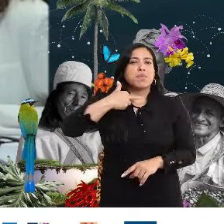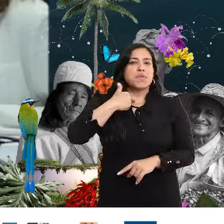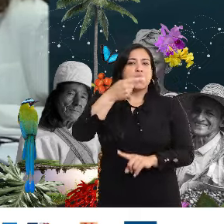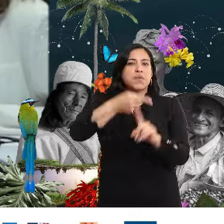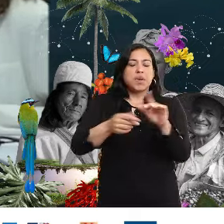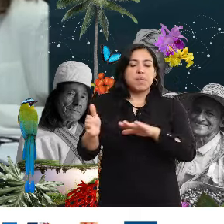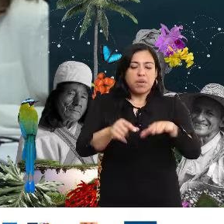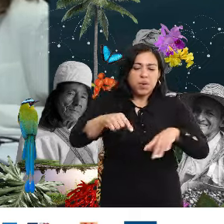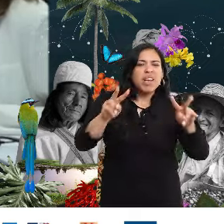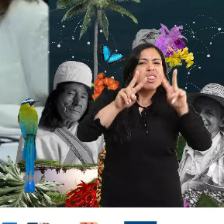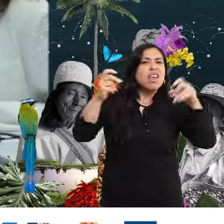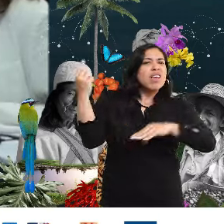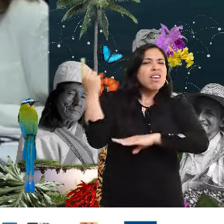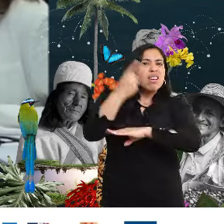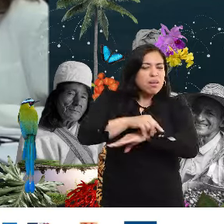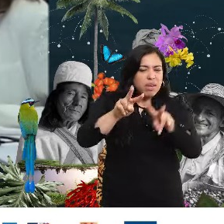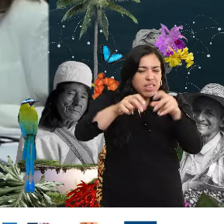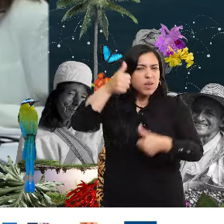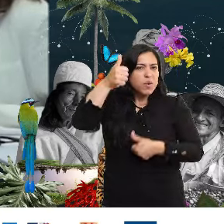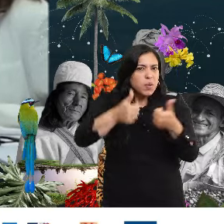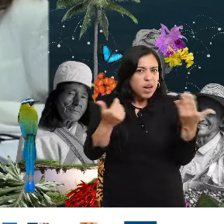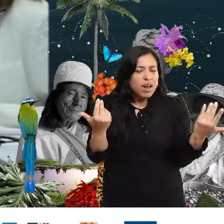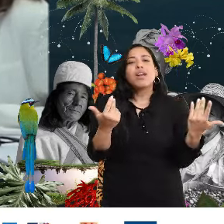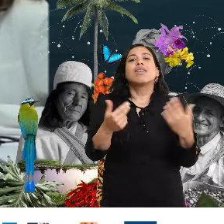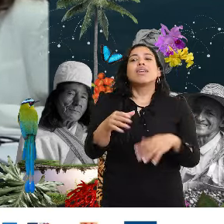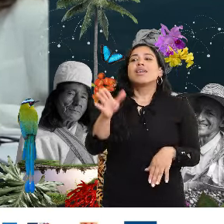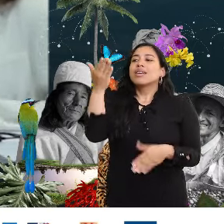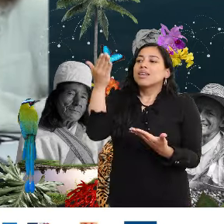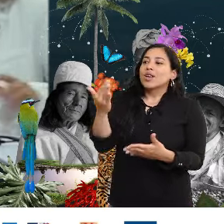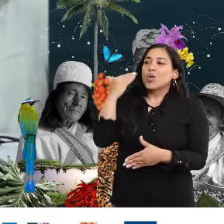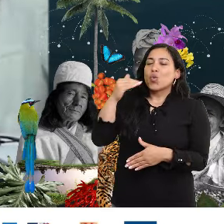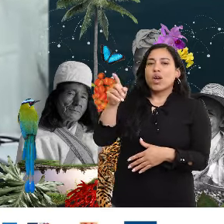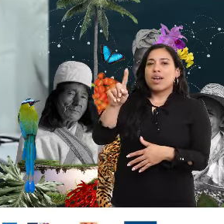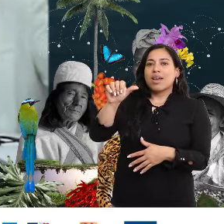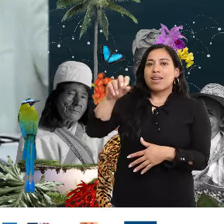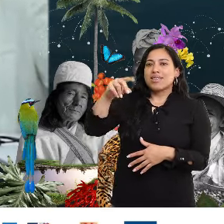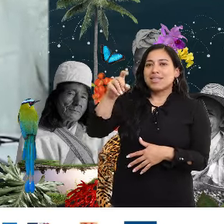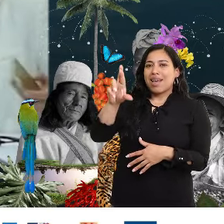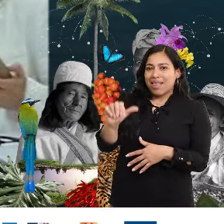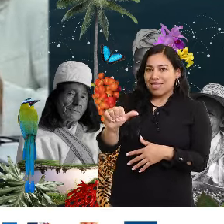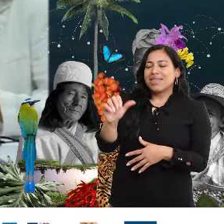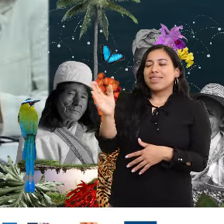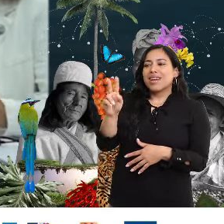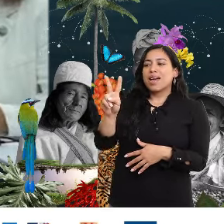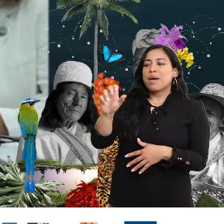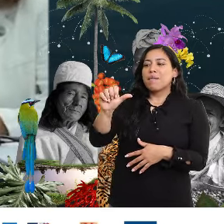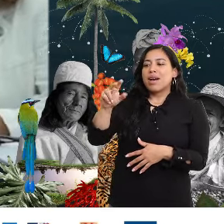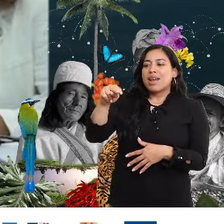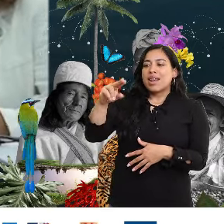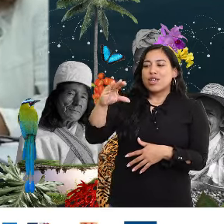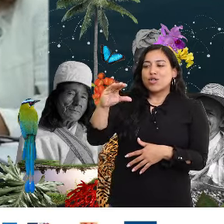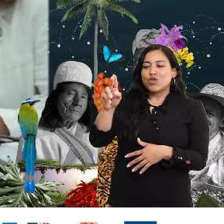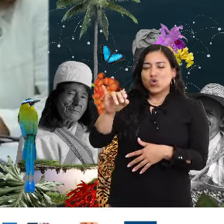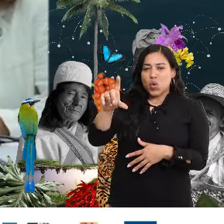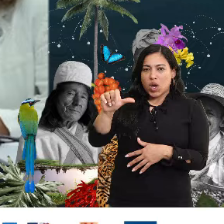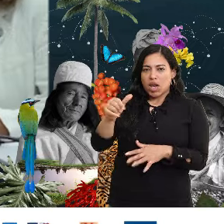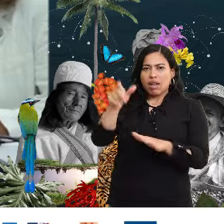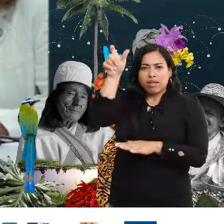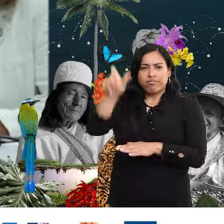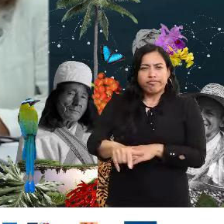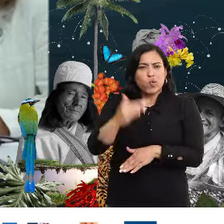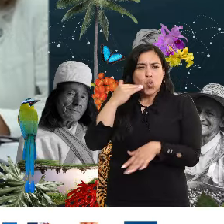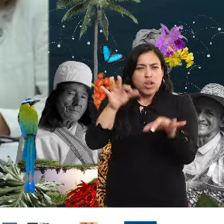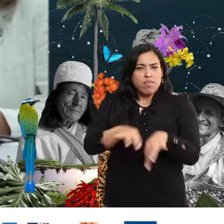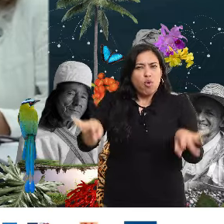Hoy va a moderar esta sesión Sandra Valenzuela de WWF, que ha sido una gran